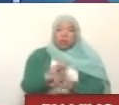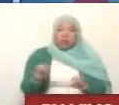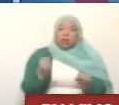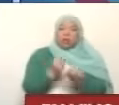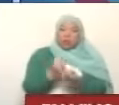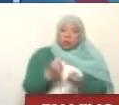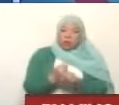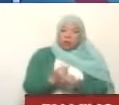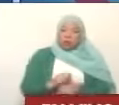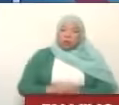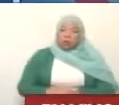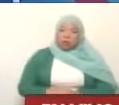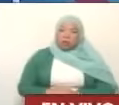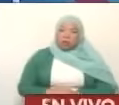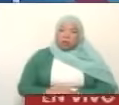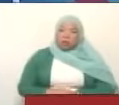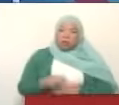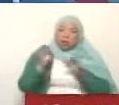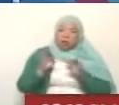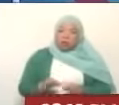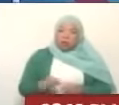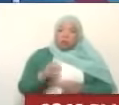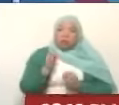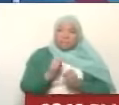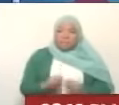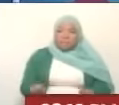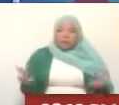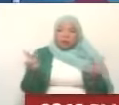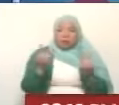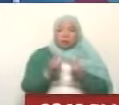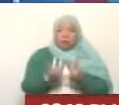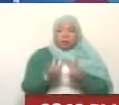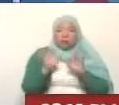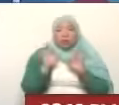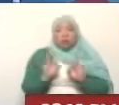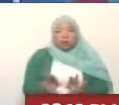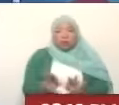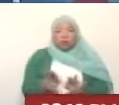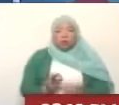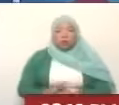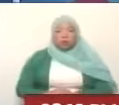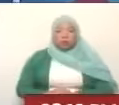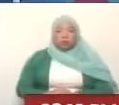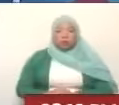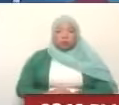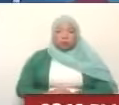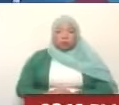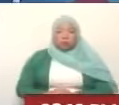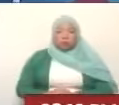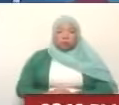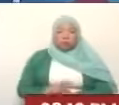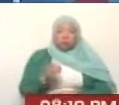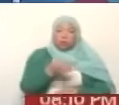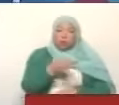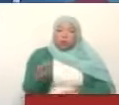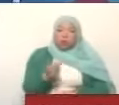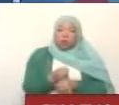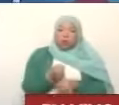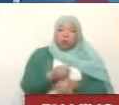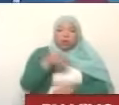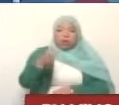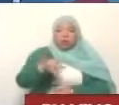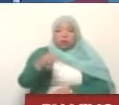independentista, tiene que afirmarse en sus valores, en su fortaleza. Estamos en el camino correcto, siempre